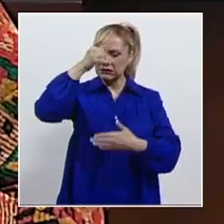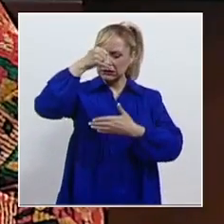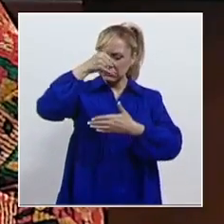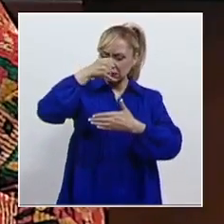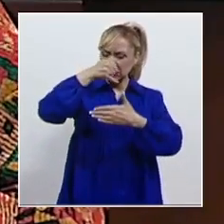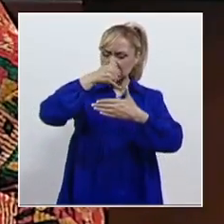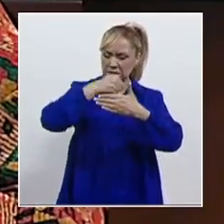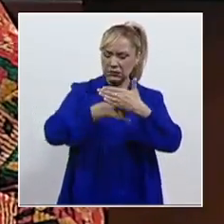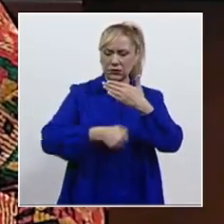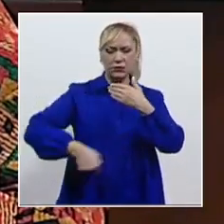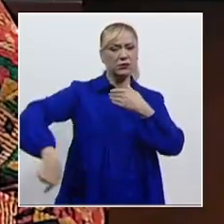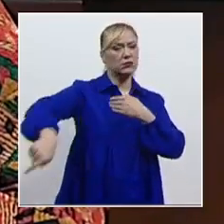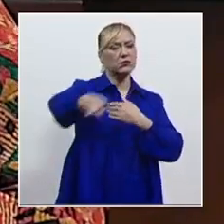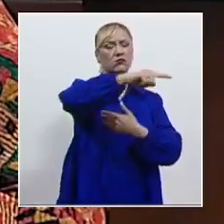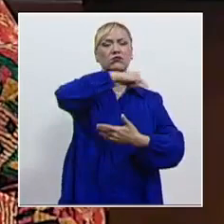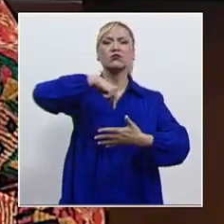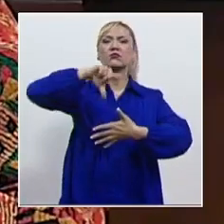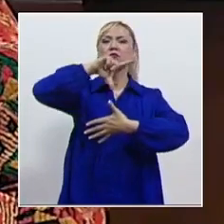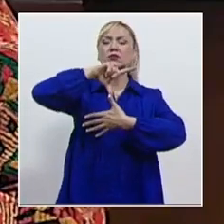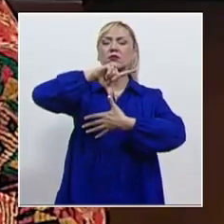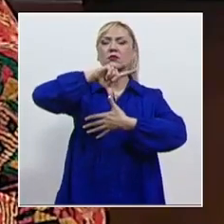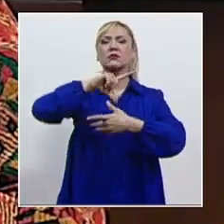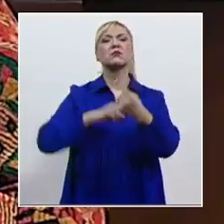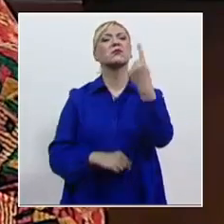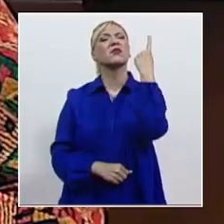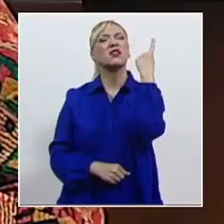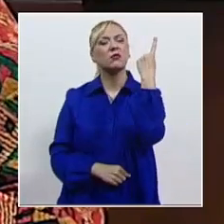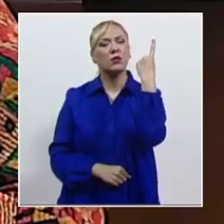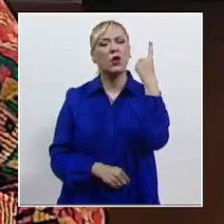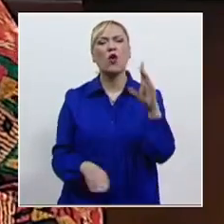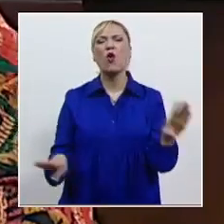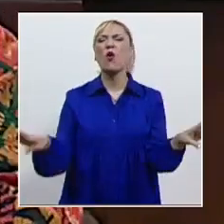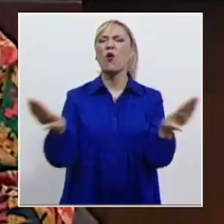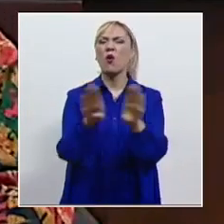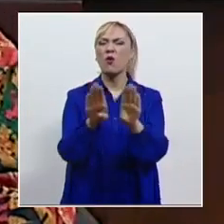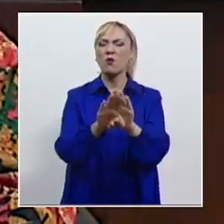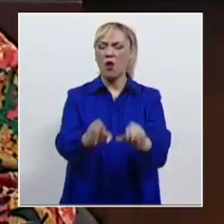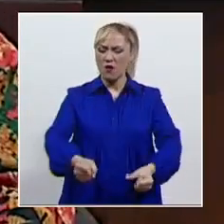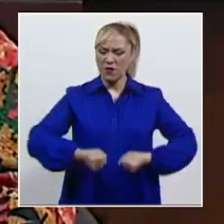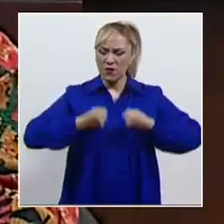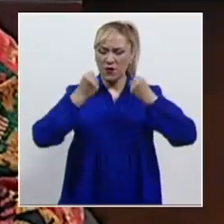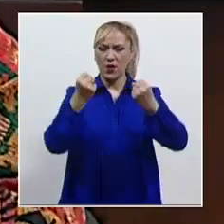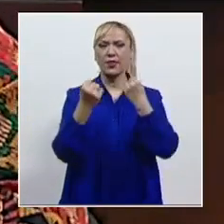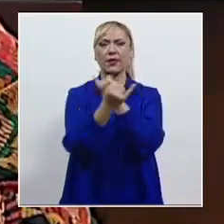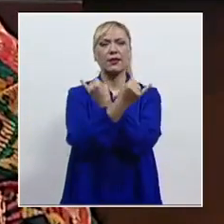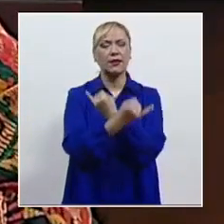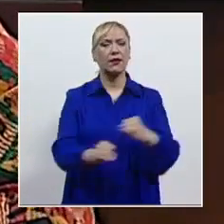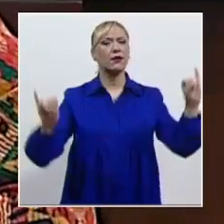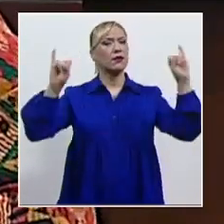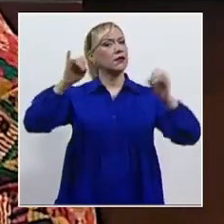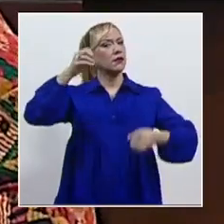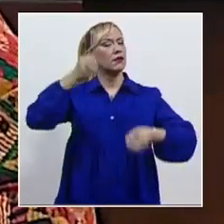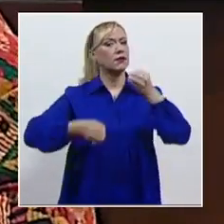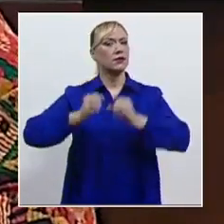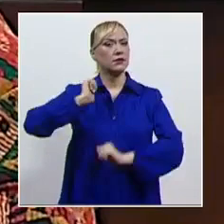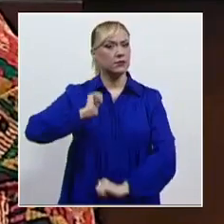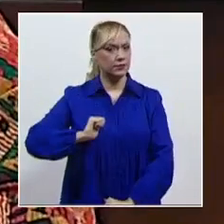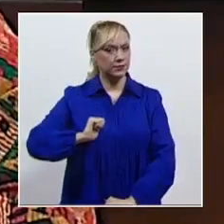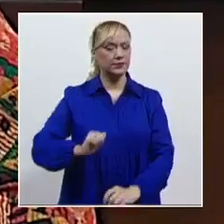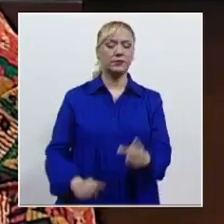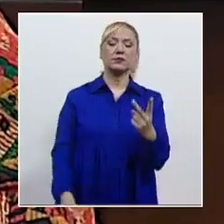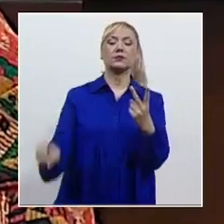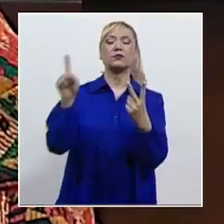regionalmente, primero, cómo fortalecer la independencia de nuestros poderes judiciales y